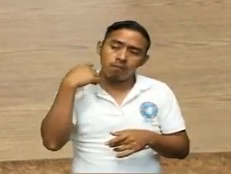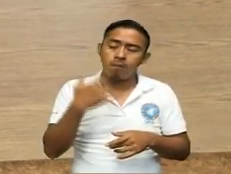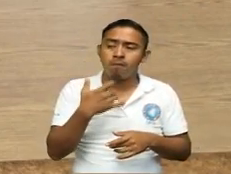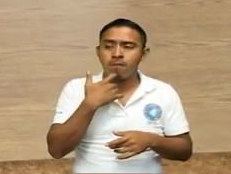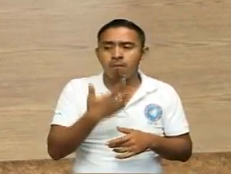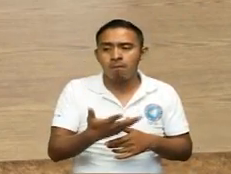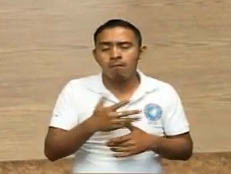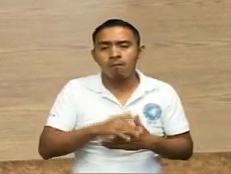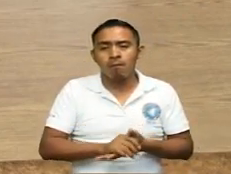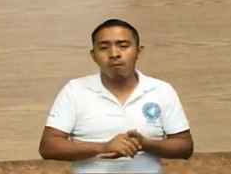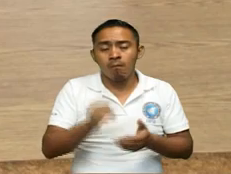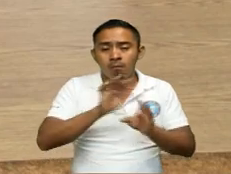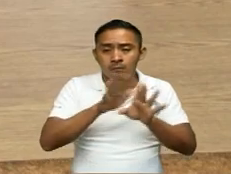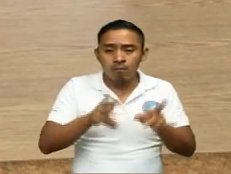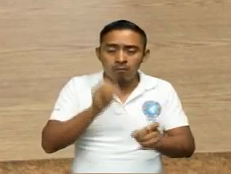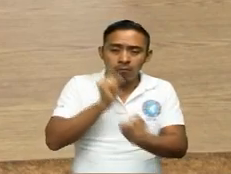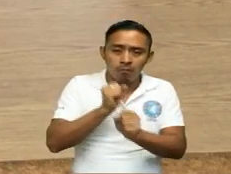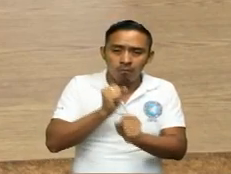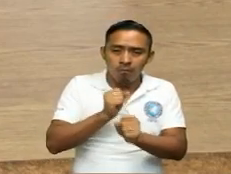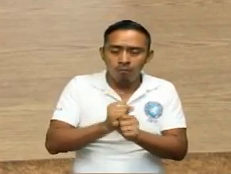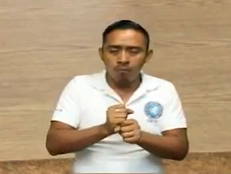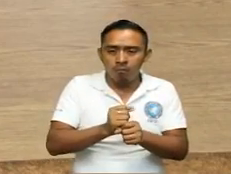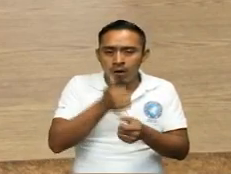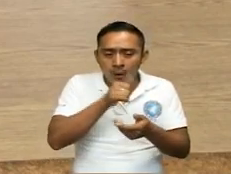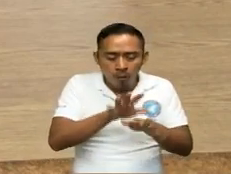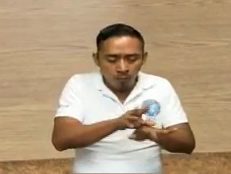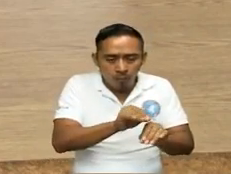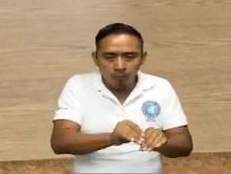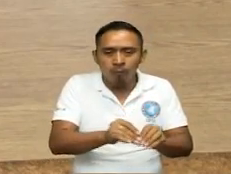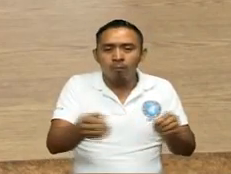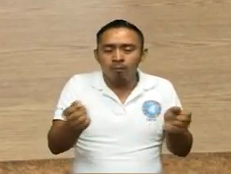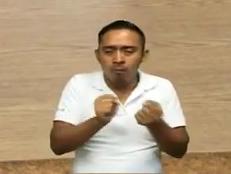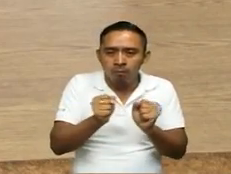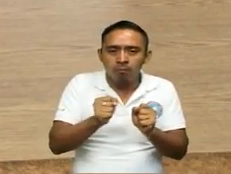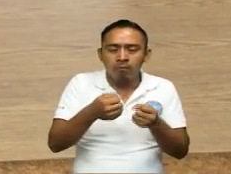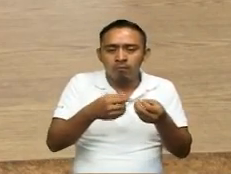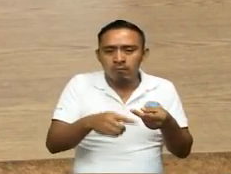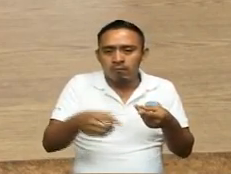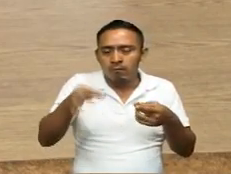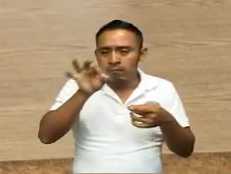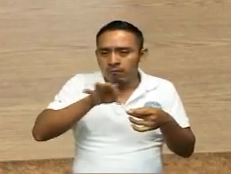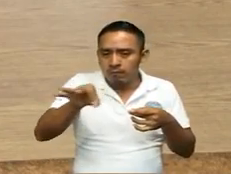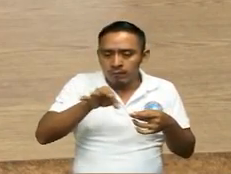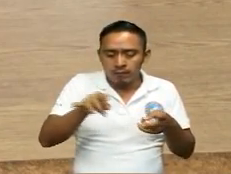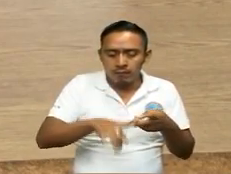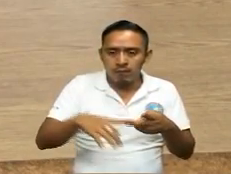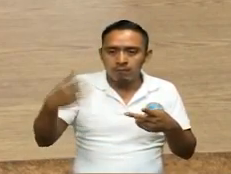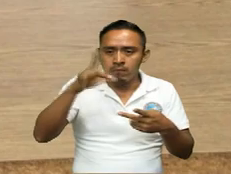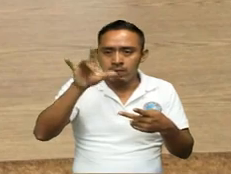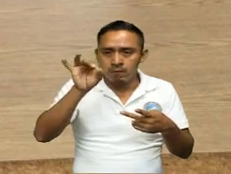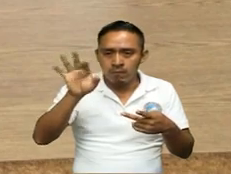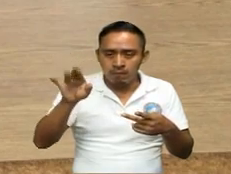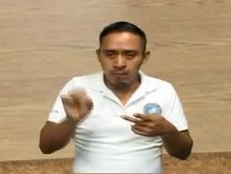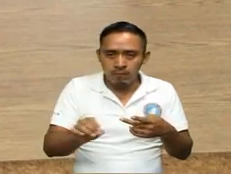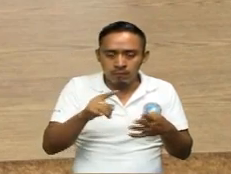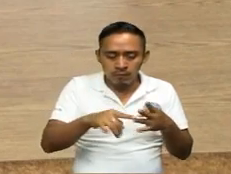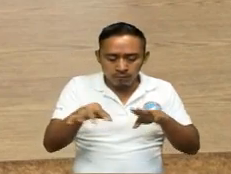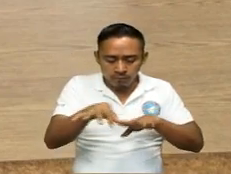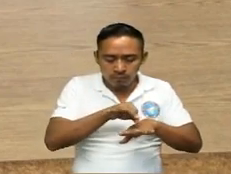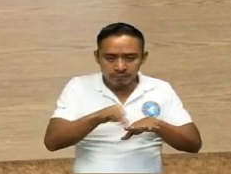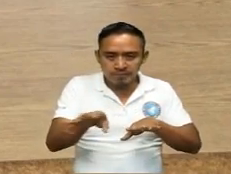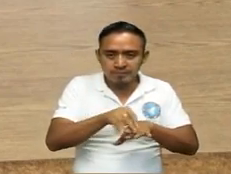casa, por mantener con mucho tiempo las manos húmedas, el ácido, el cloro, los suavizantes, y todo eso hacen que la lámina